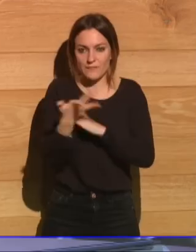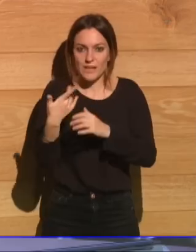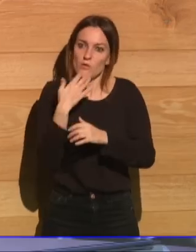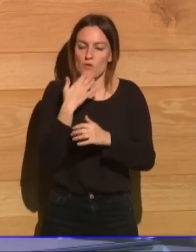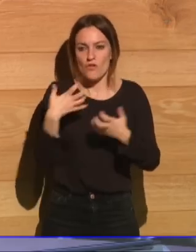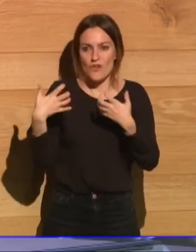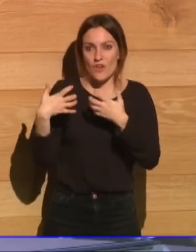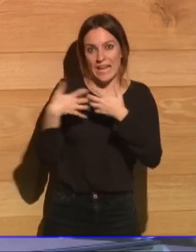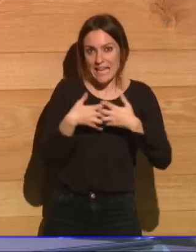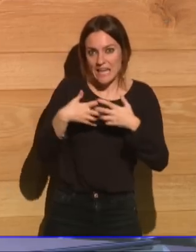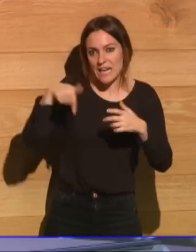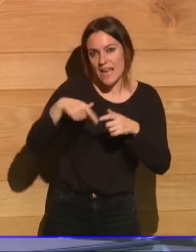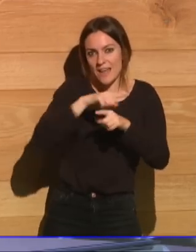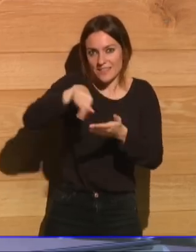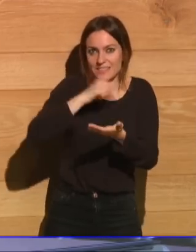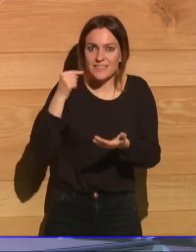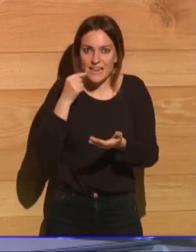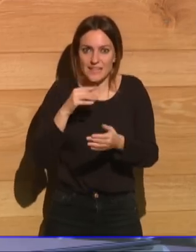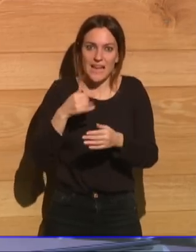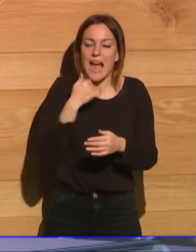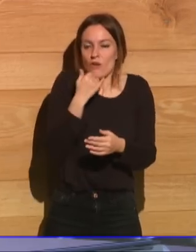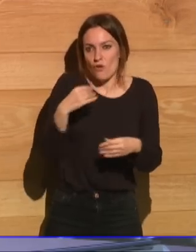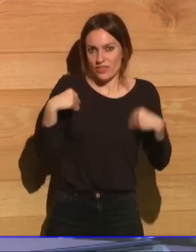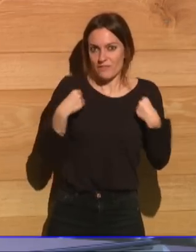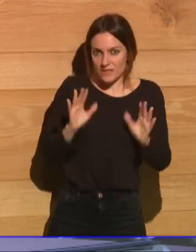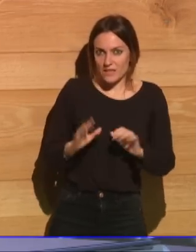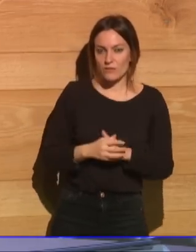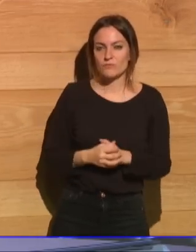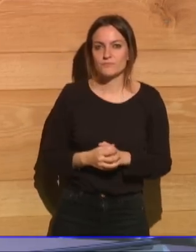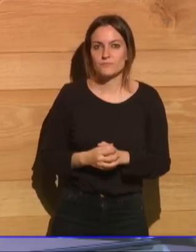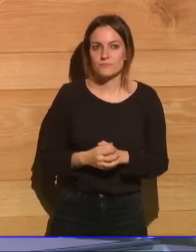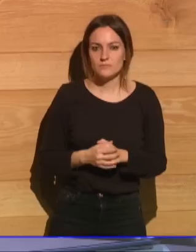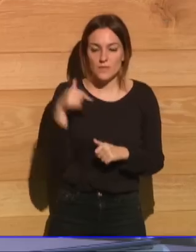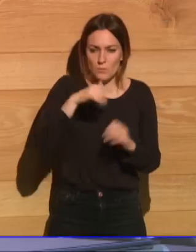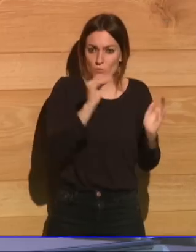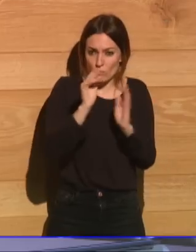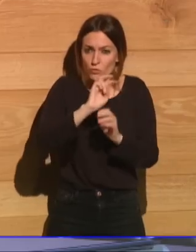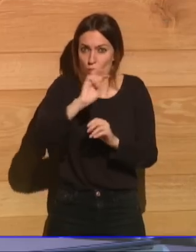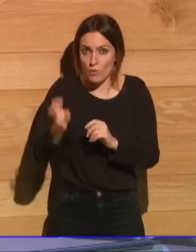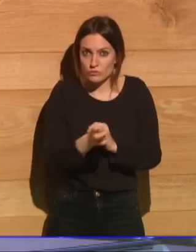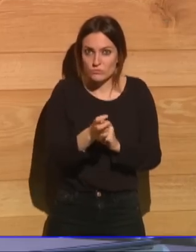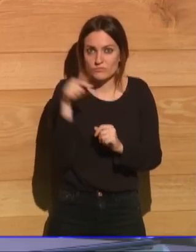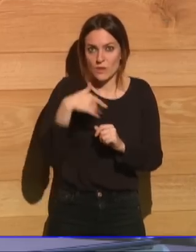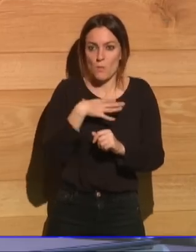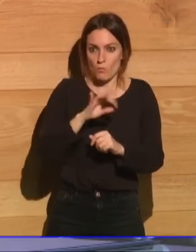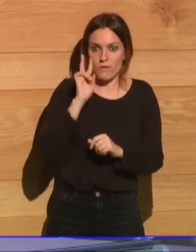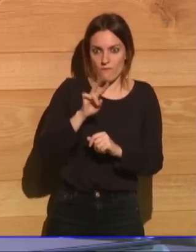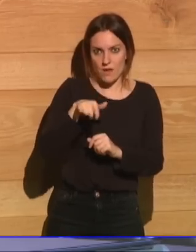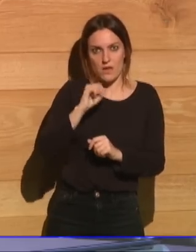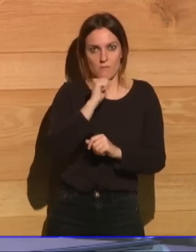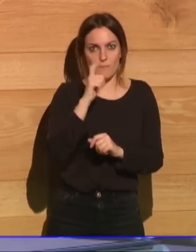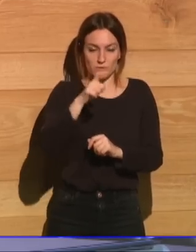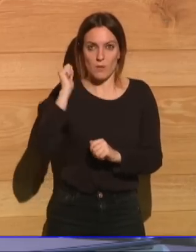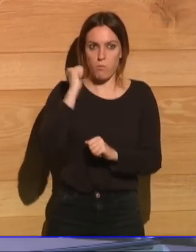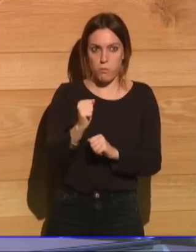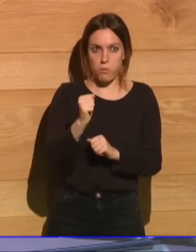y es divertida, porque ya es como la explosión final. Pero hay momentos en que tú estás viendo un asesinato el shoot by